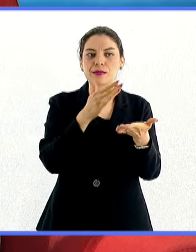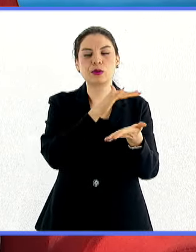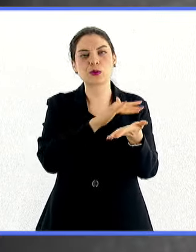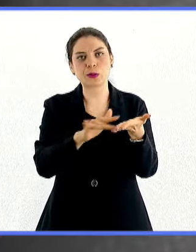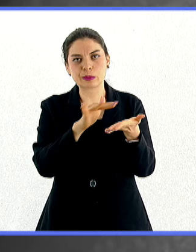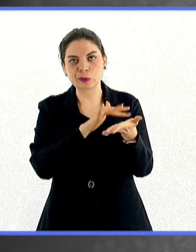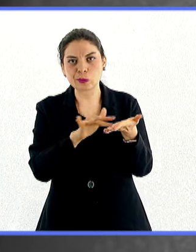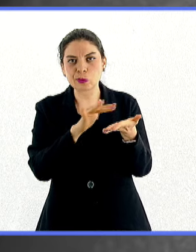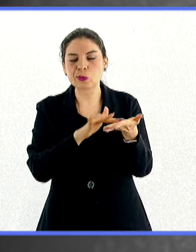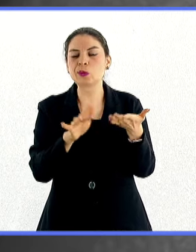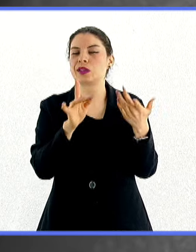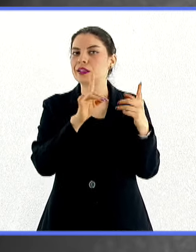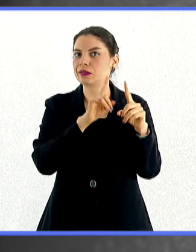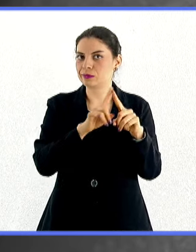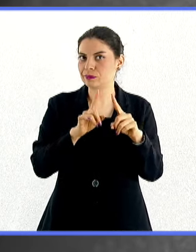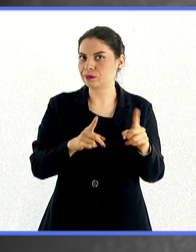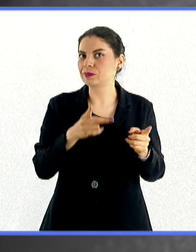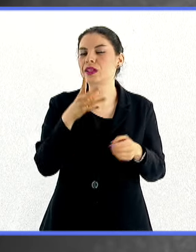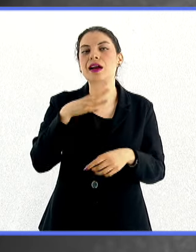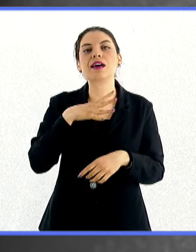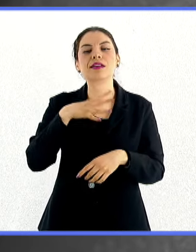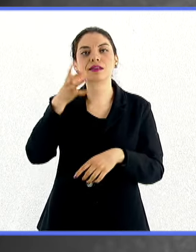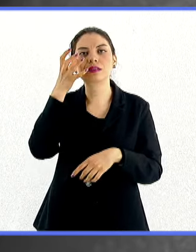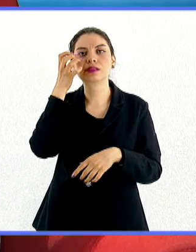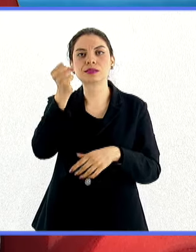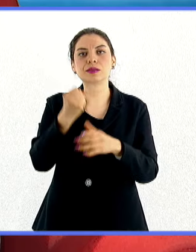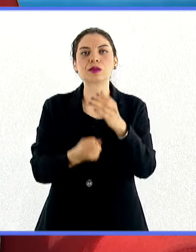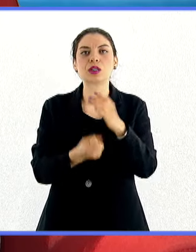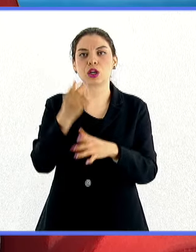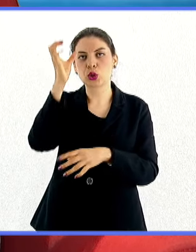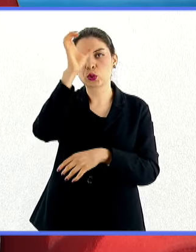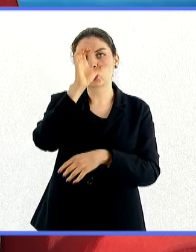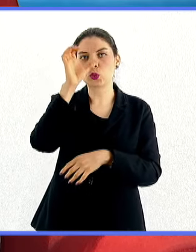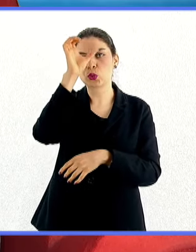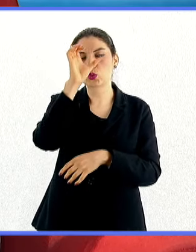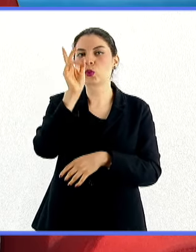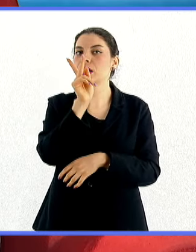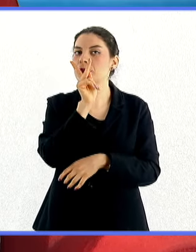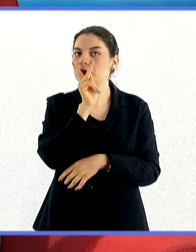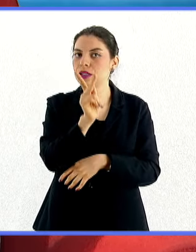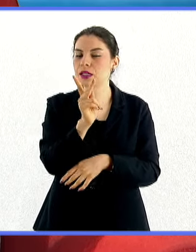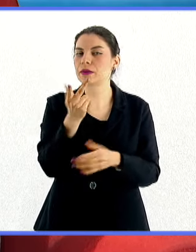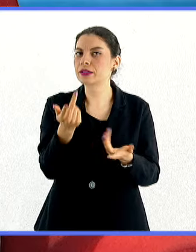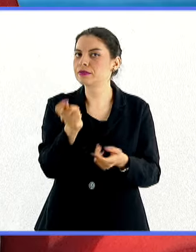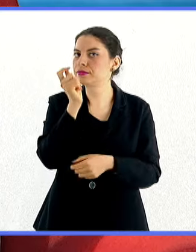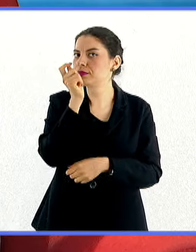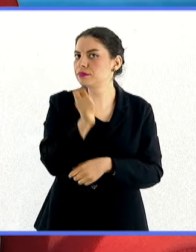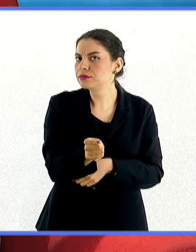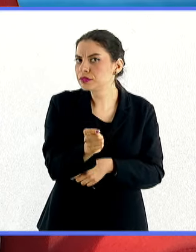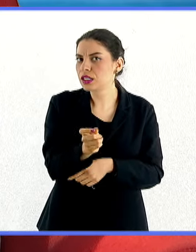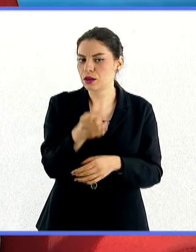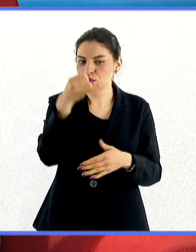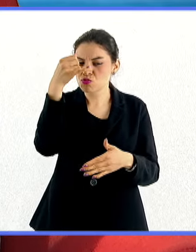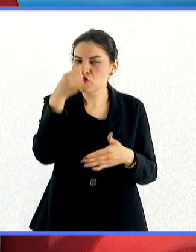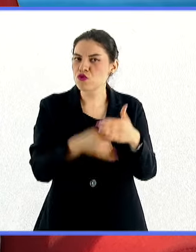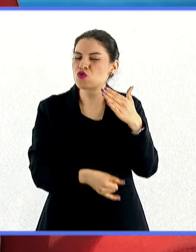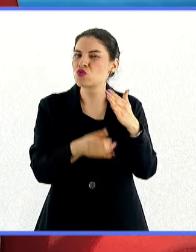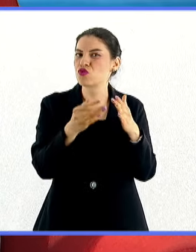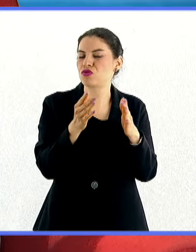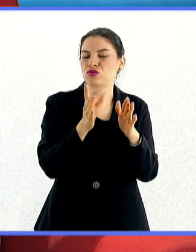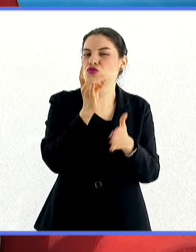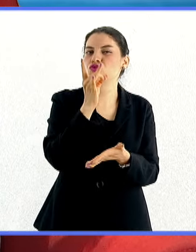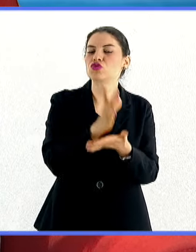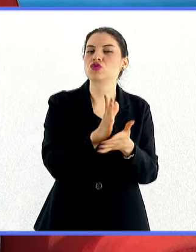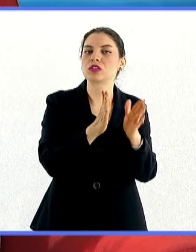hay un concepto que mencionas de forma muy clara, que es la cultura de la palabra, que está mucho más allá de los libros, que tiene que ver con la